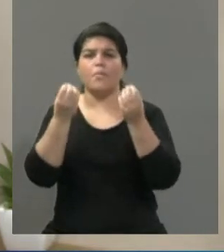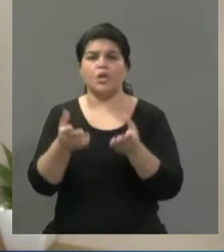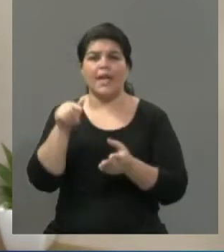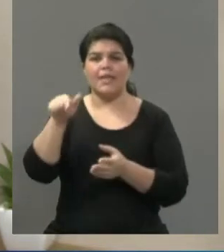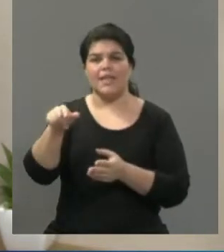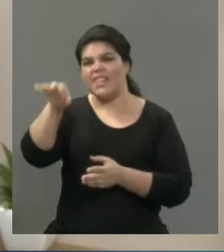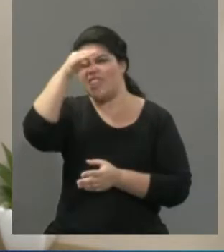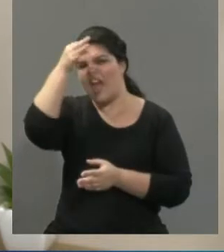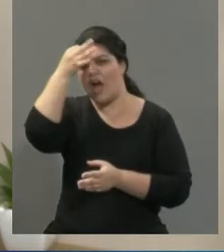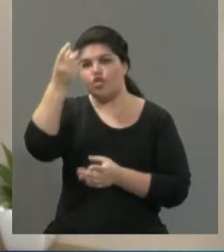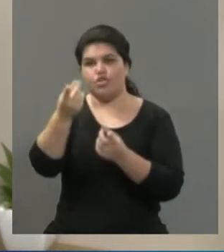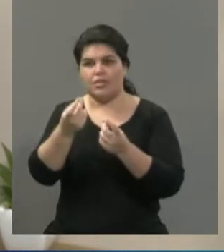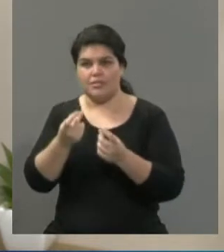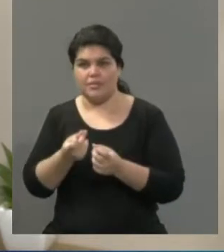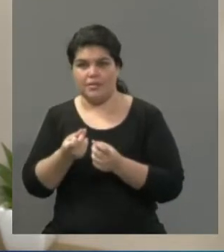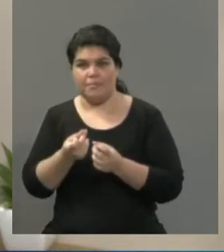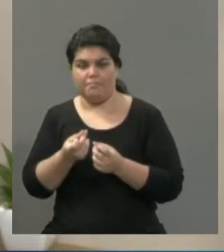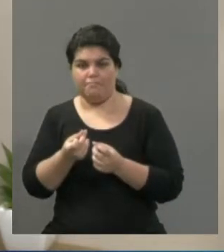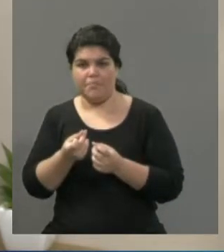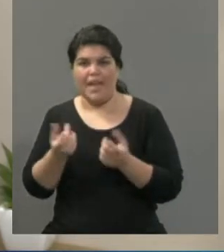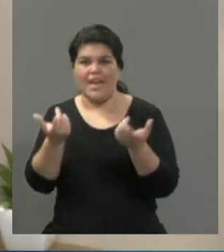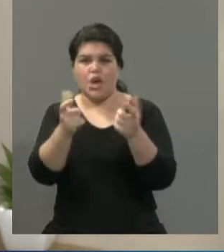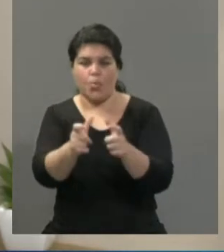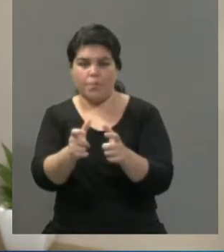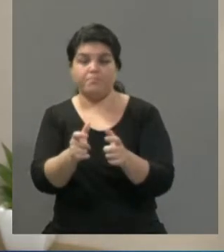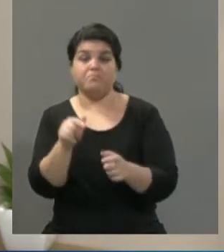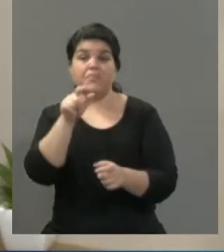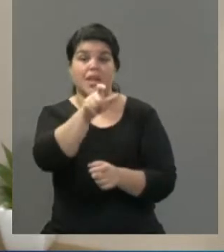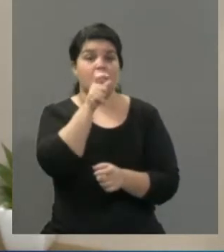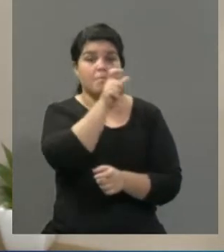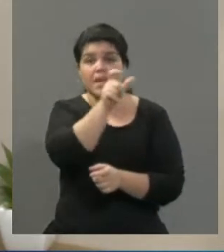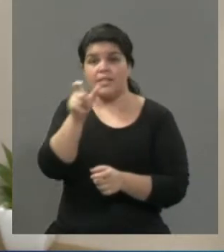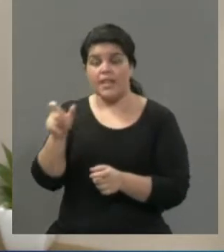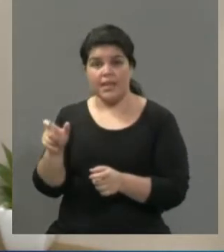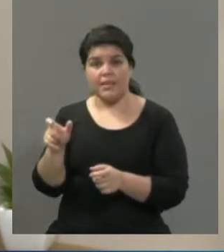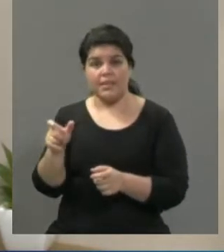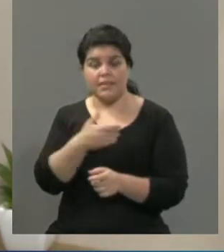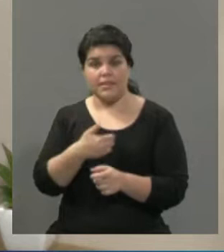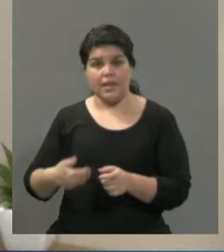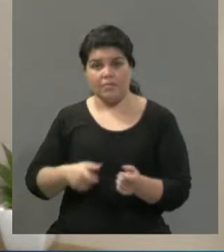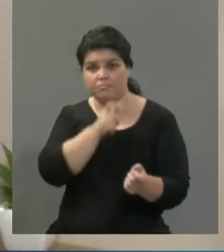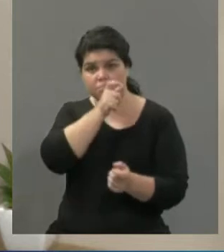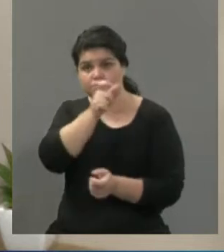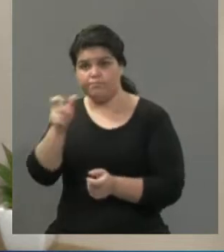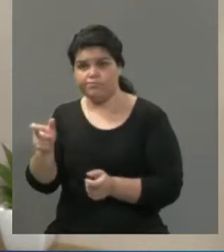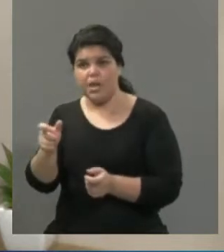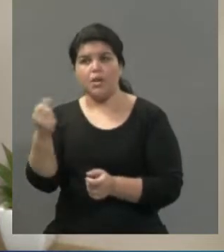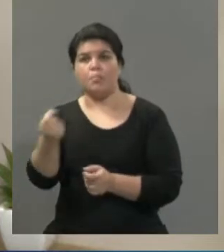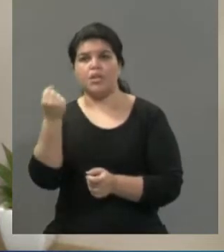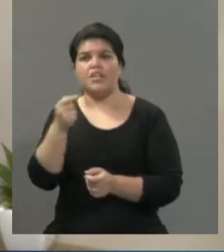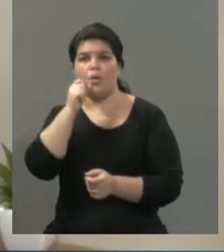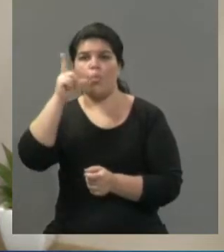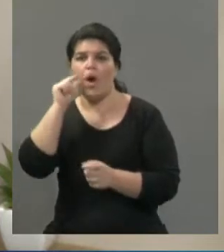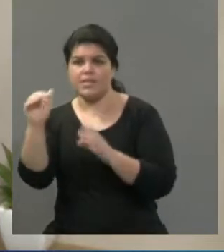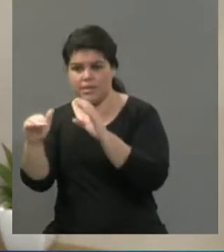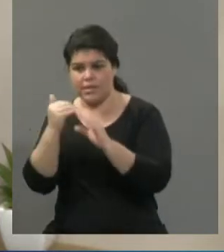él le responde el 10 de mayo. Le dice que armen una propuesta, Alberto, y le dice, y comunícate por WhatsApp conmigo. Le